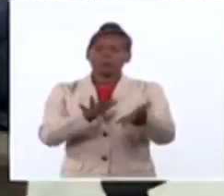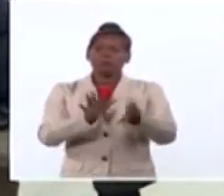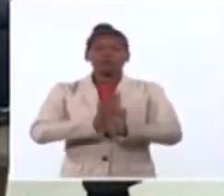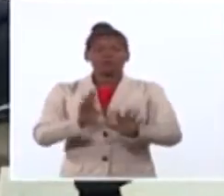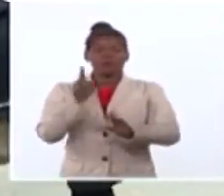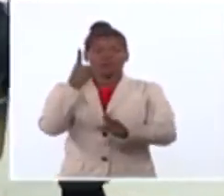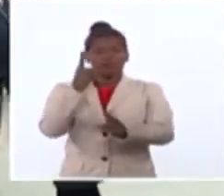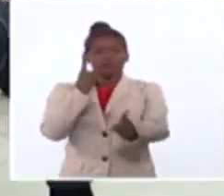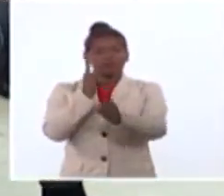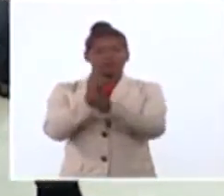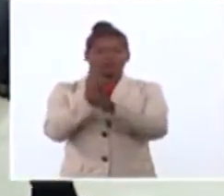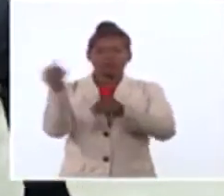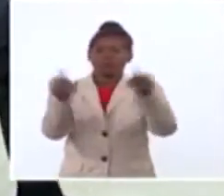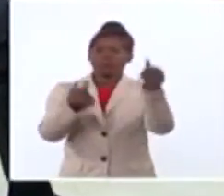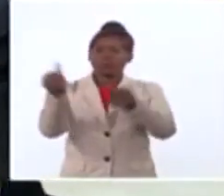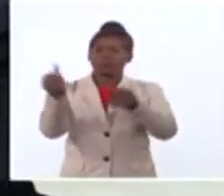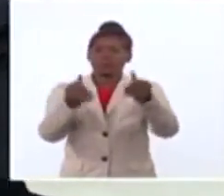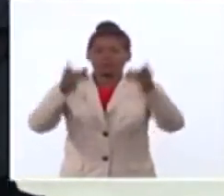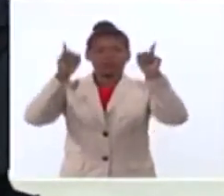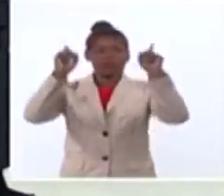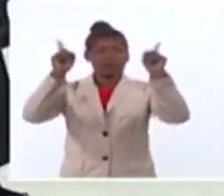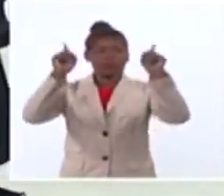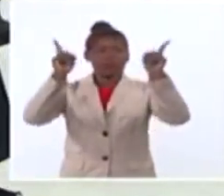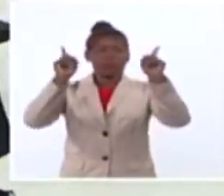un primer encuentro.